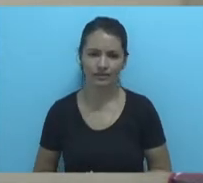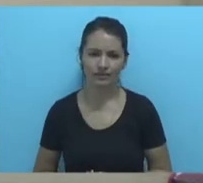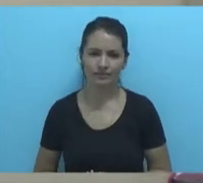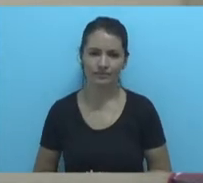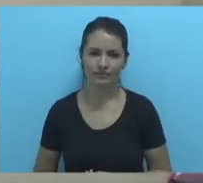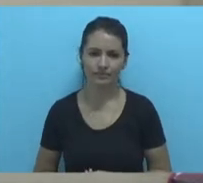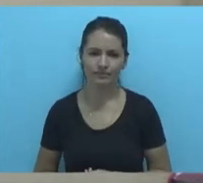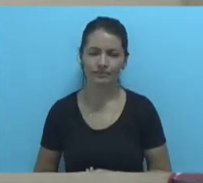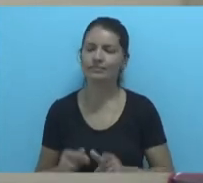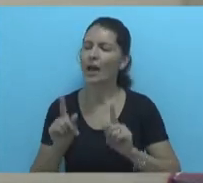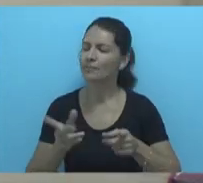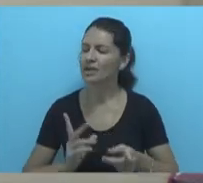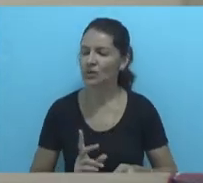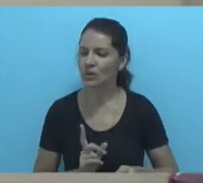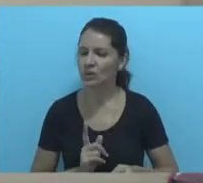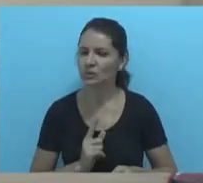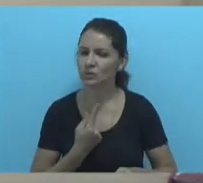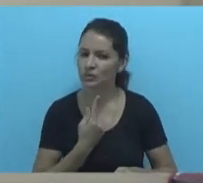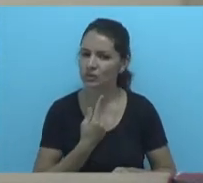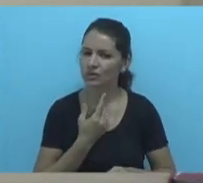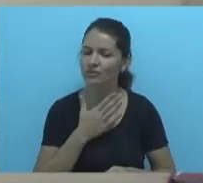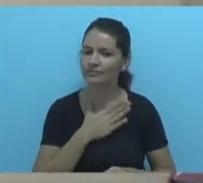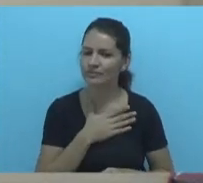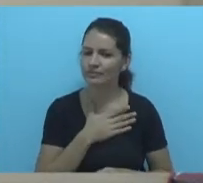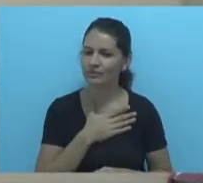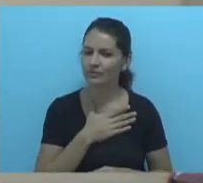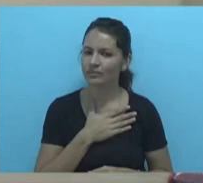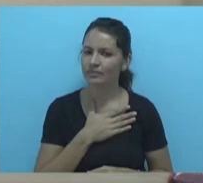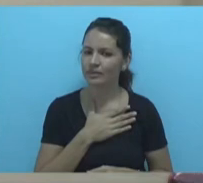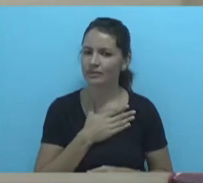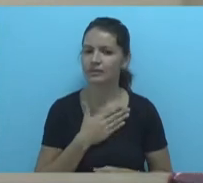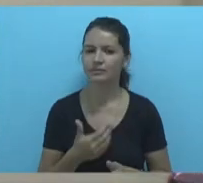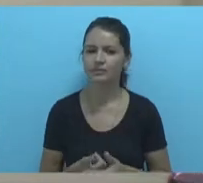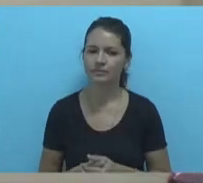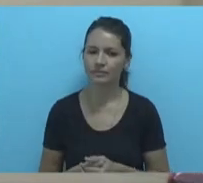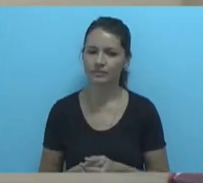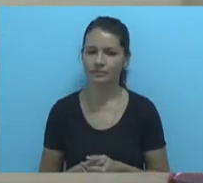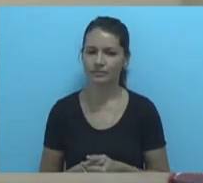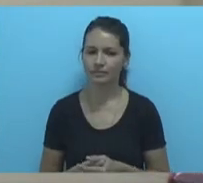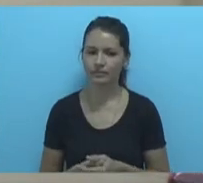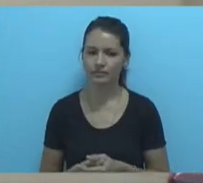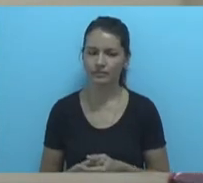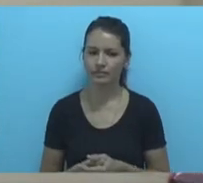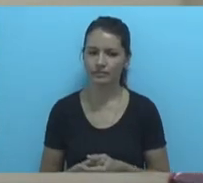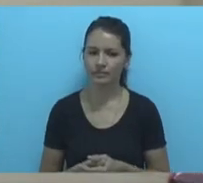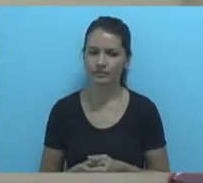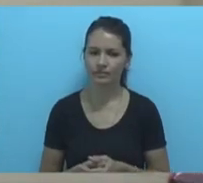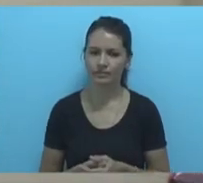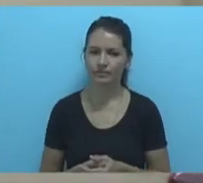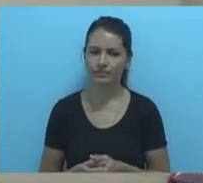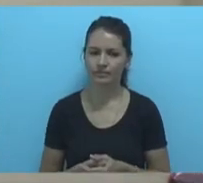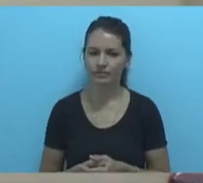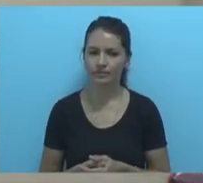Y el orgullo también, compañeros y compañeras de esta Cámara de Diputados, de haber llevado